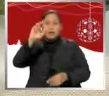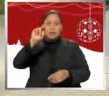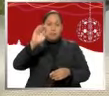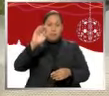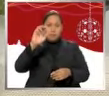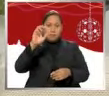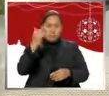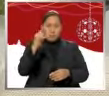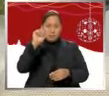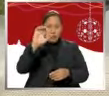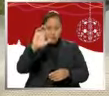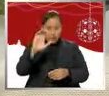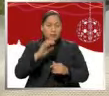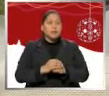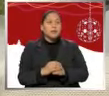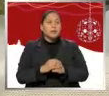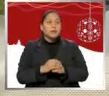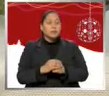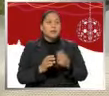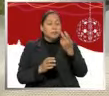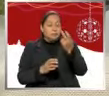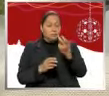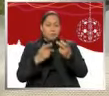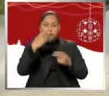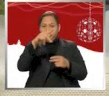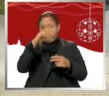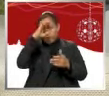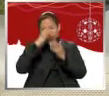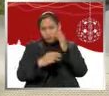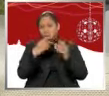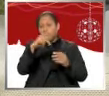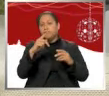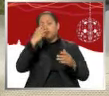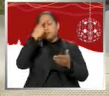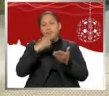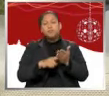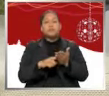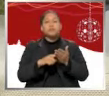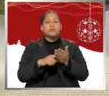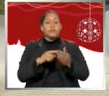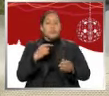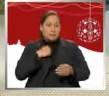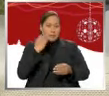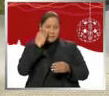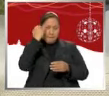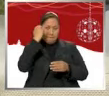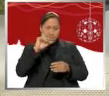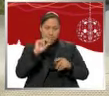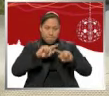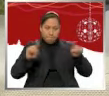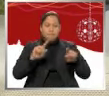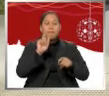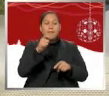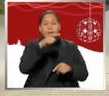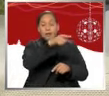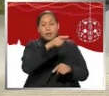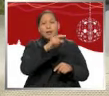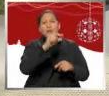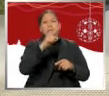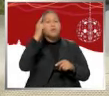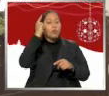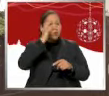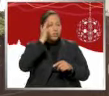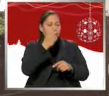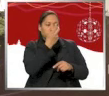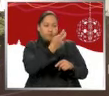primer momento grande donde se sabe que hubo una veneración pública a la Virgen de Guadalupe. Sí, justo